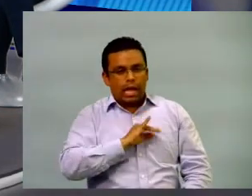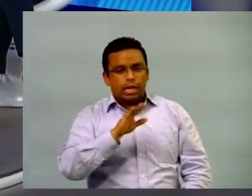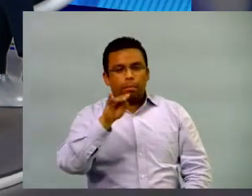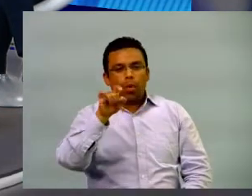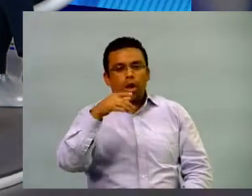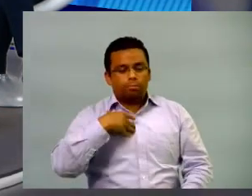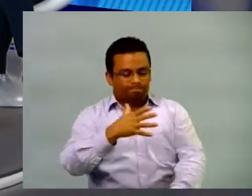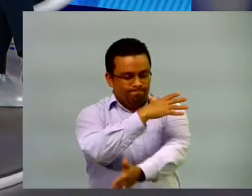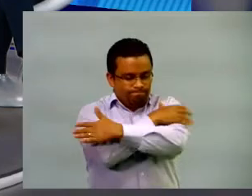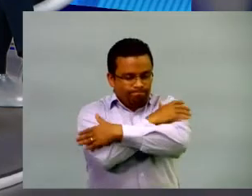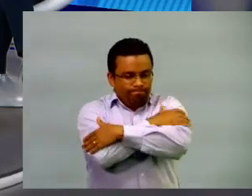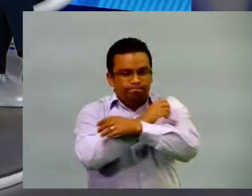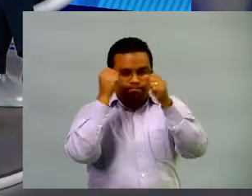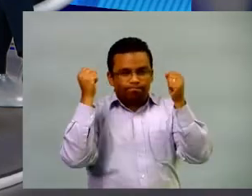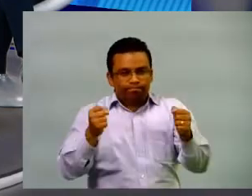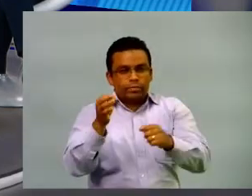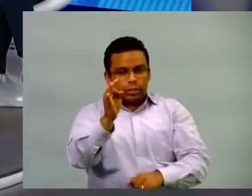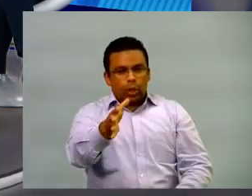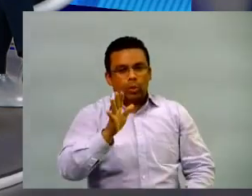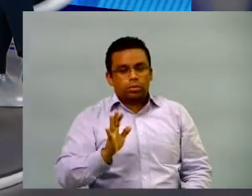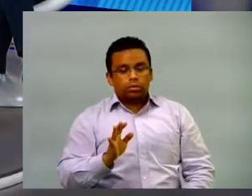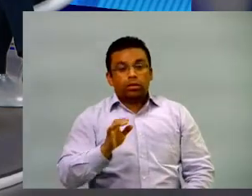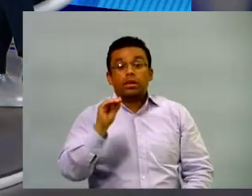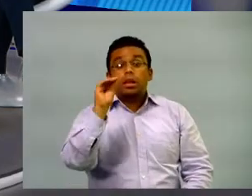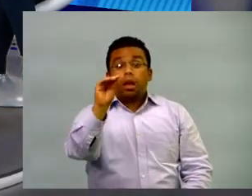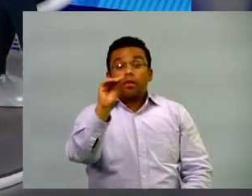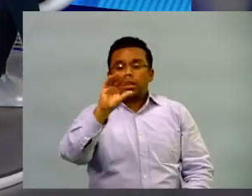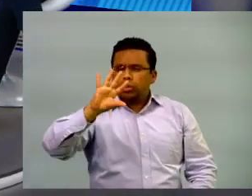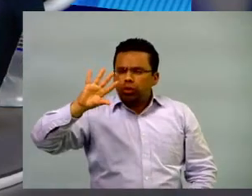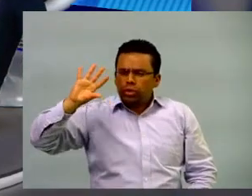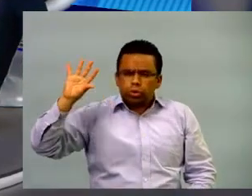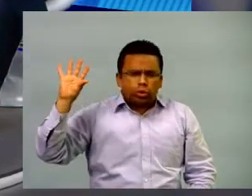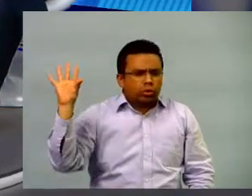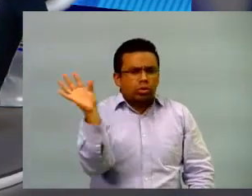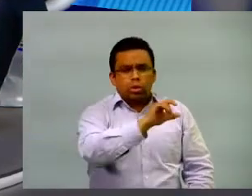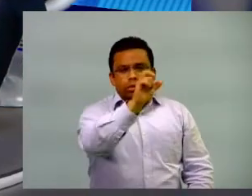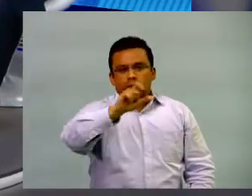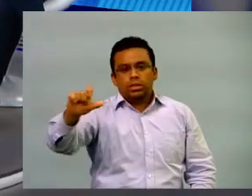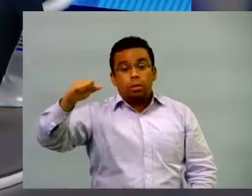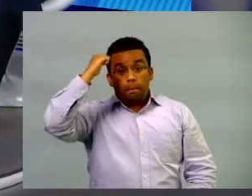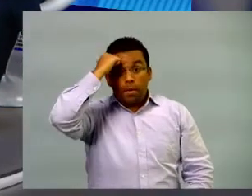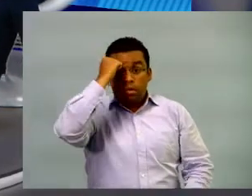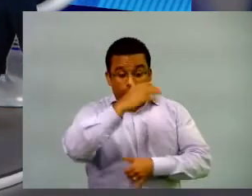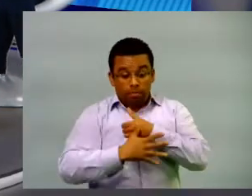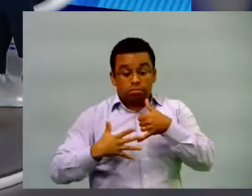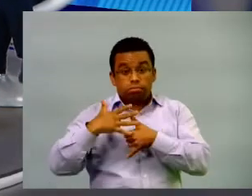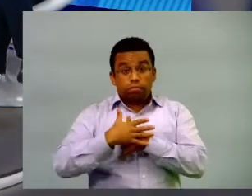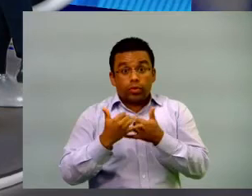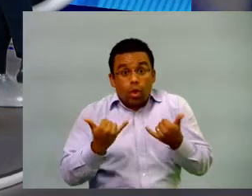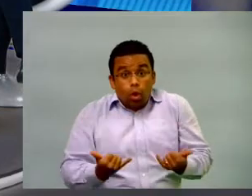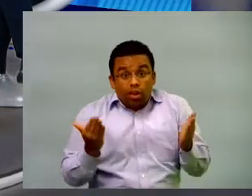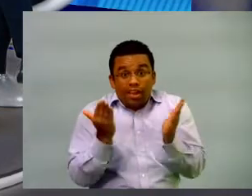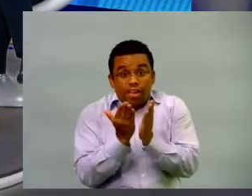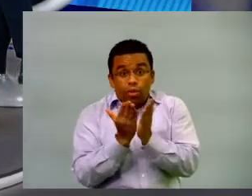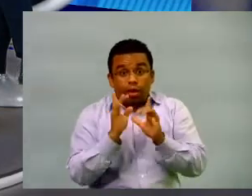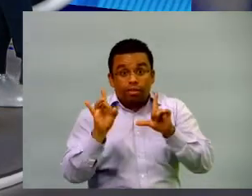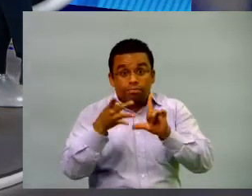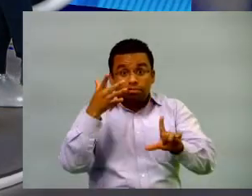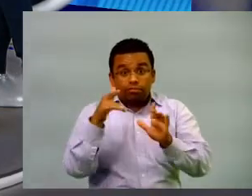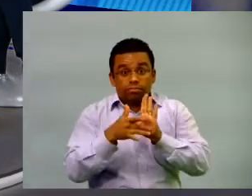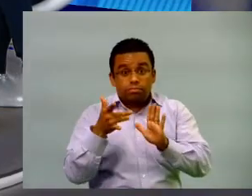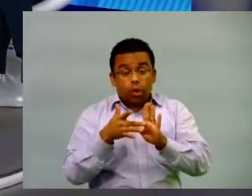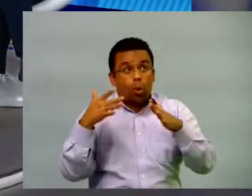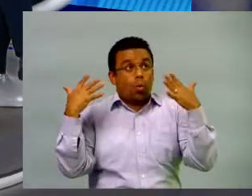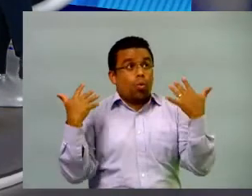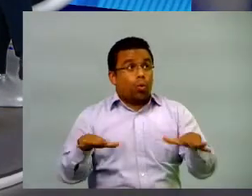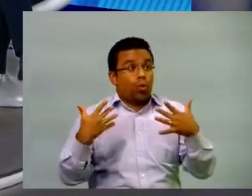fuerte abrazo, decirle a todos los docentes del país que hemos tenido un Educa Digital maravilloso con estas cifras